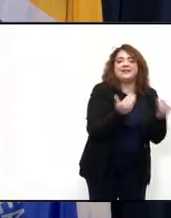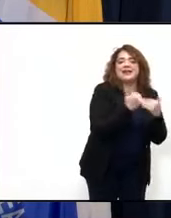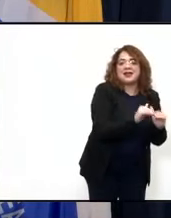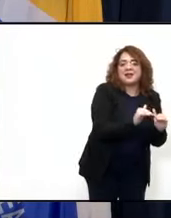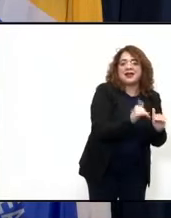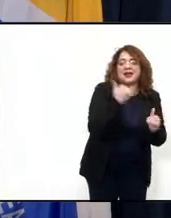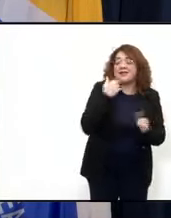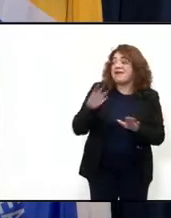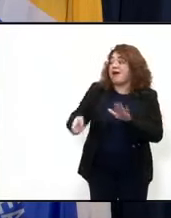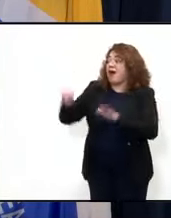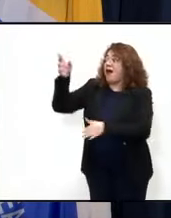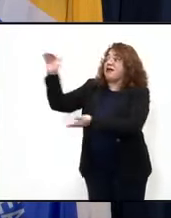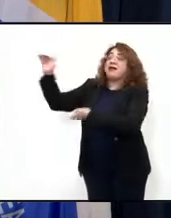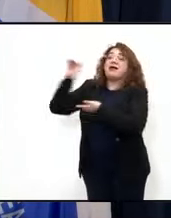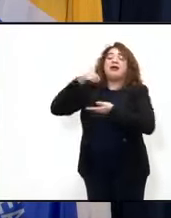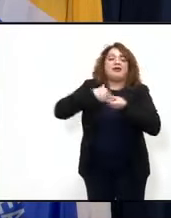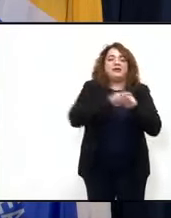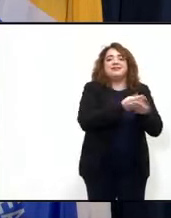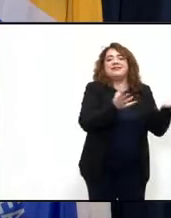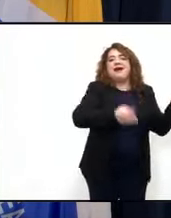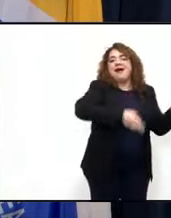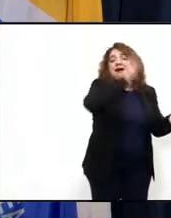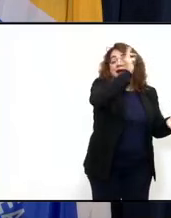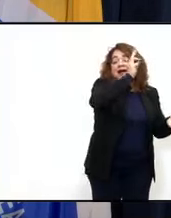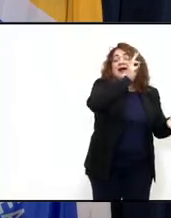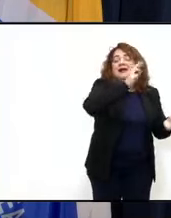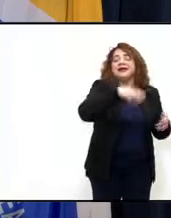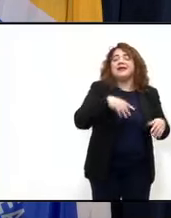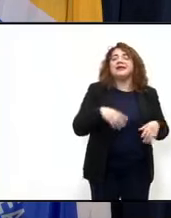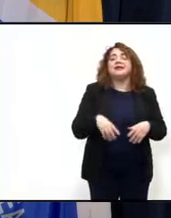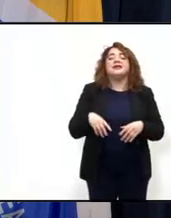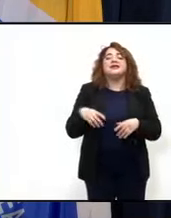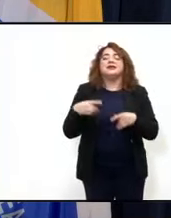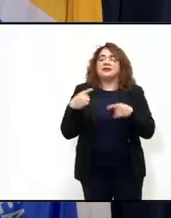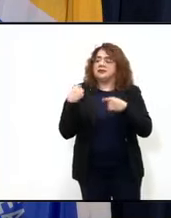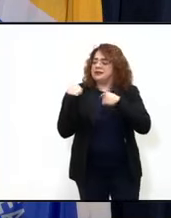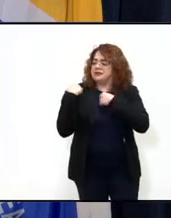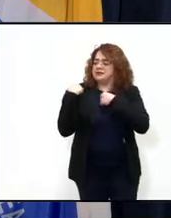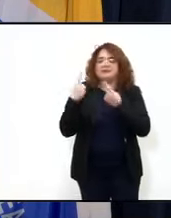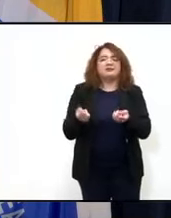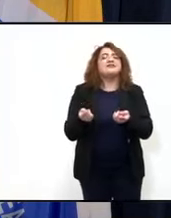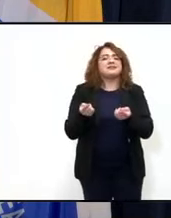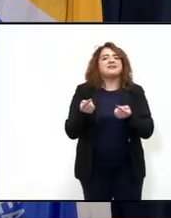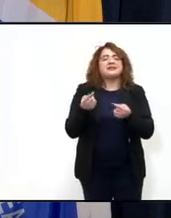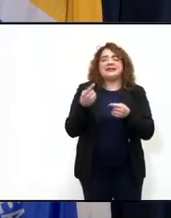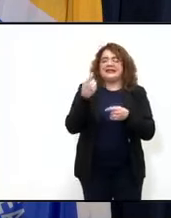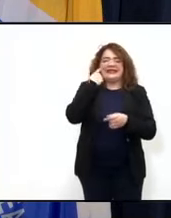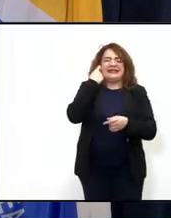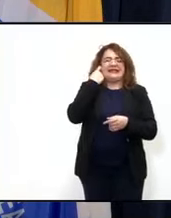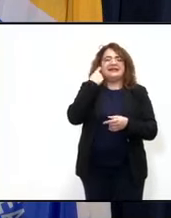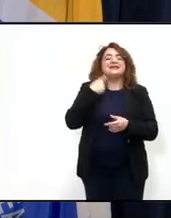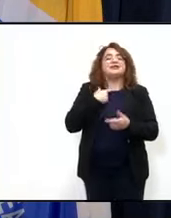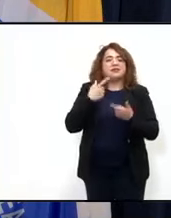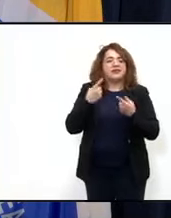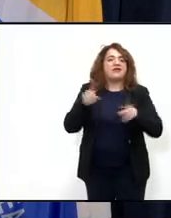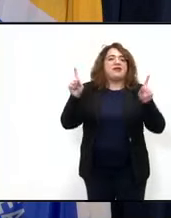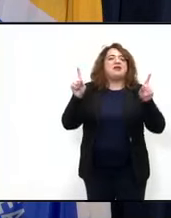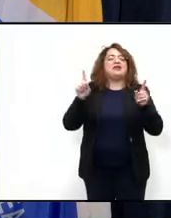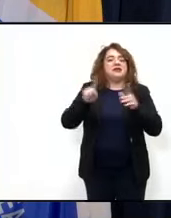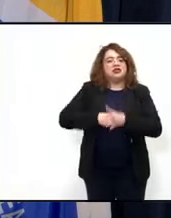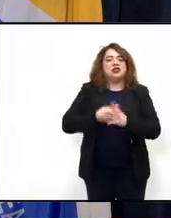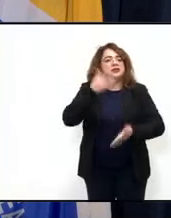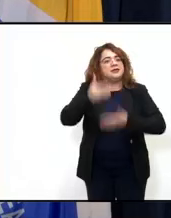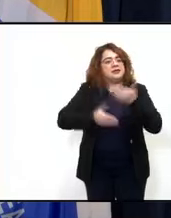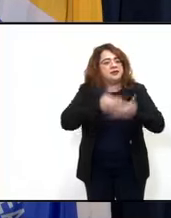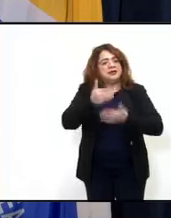Esa es la primera semana que realmente pudimos aumentar las operaciones en el sitio de vacunación masiva del Centro de